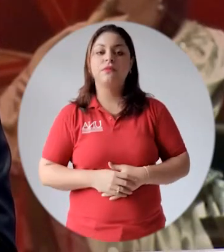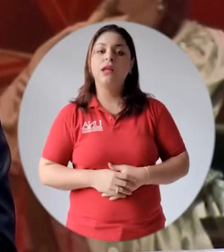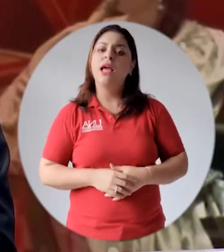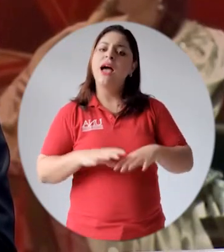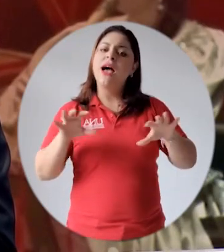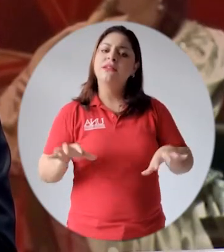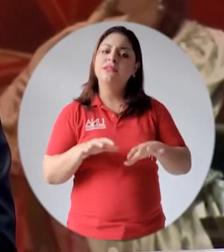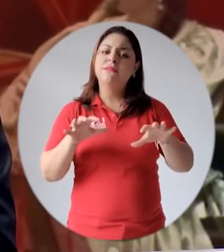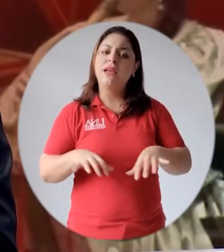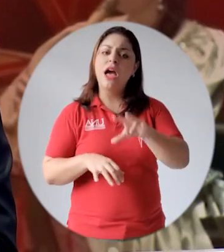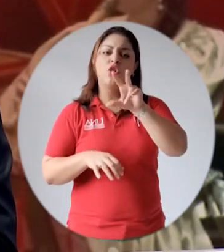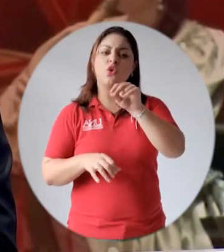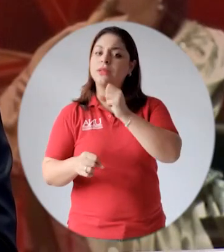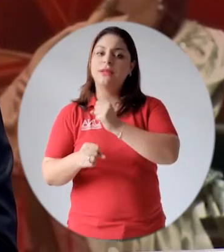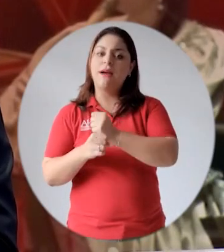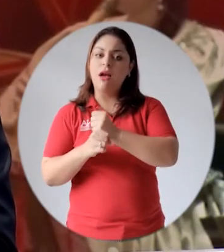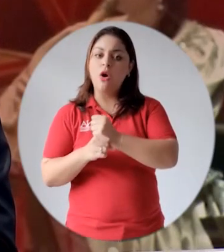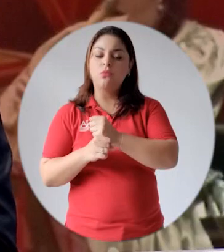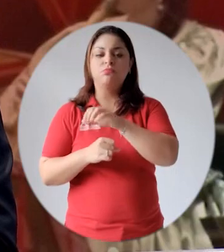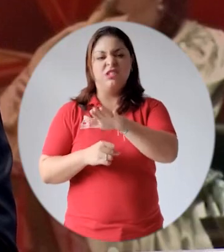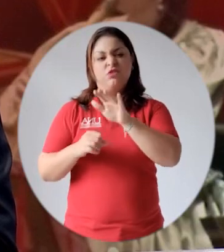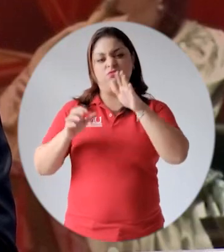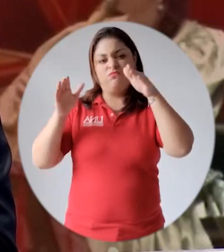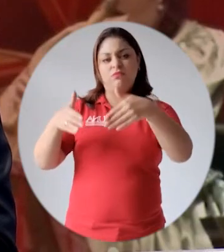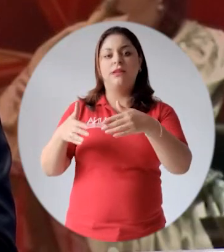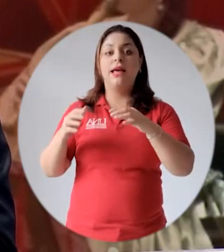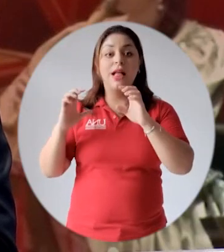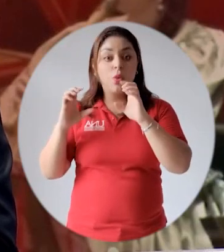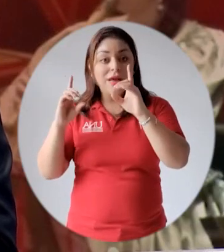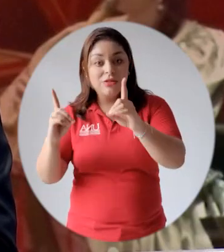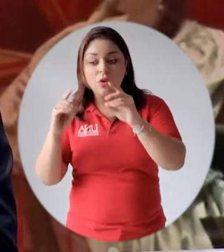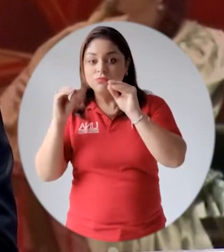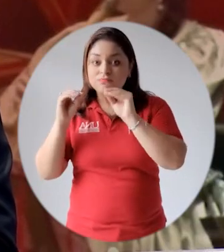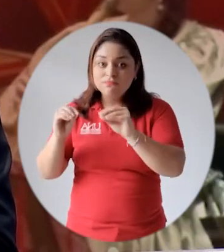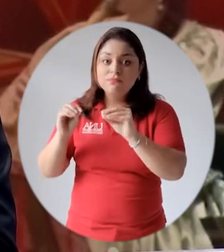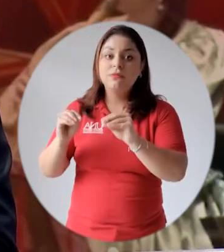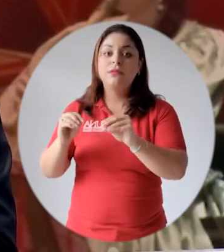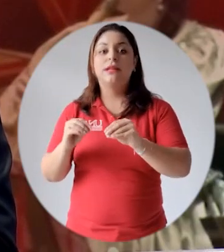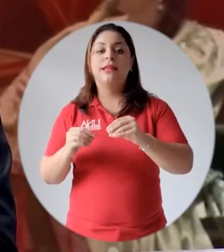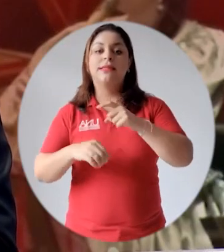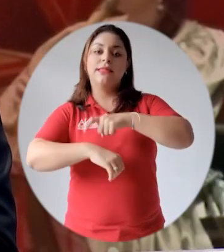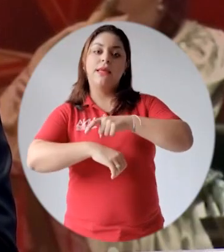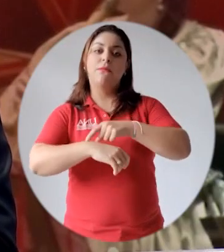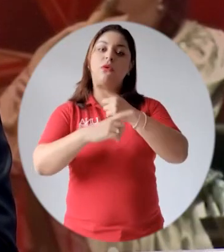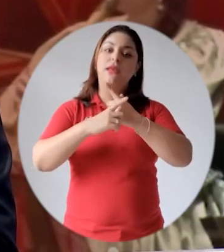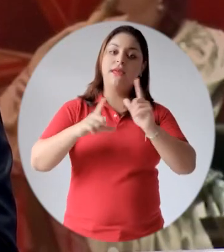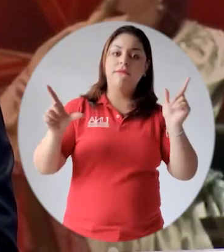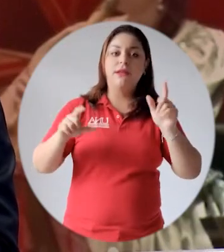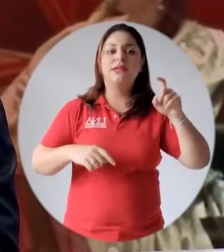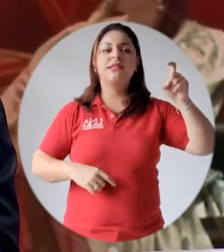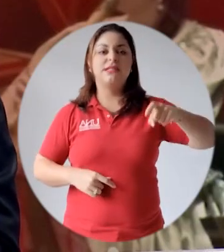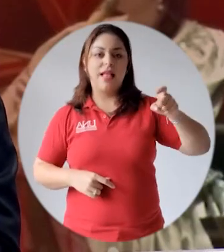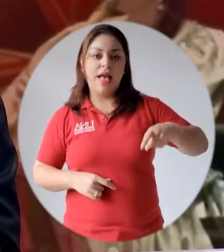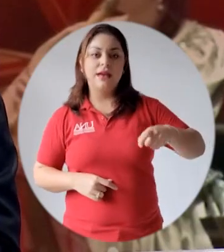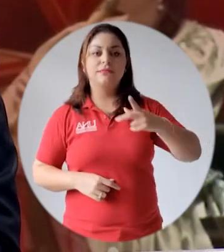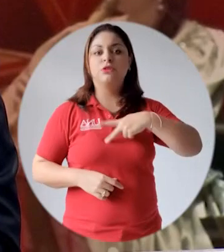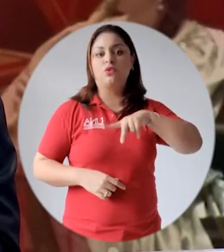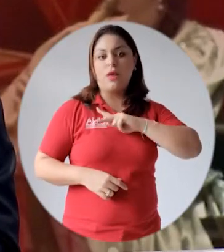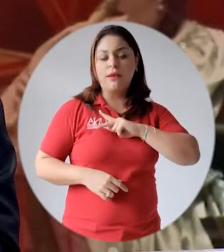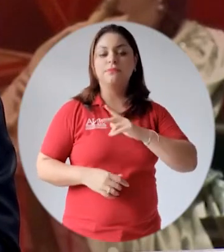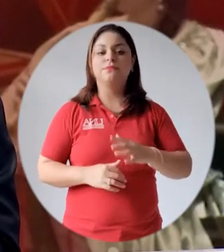consideramos trabajo y no trabajo, ¿verdad? Y acá es muy importante hacer como esta referencia, ya que las actividades